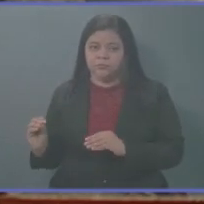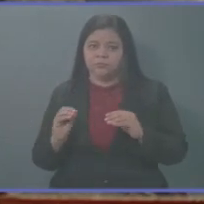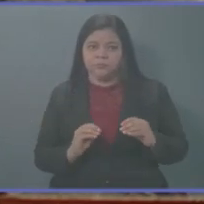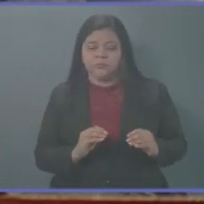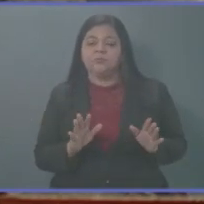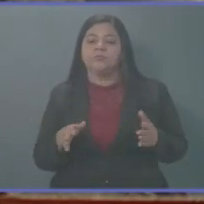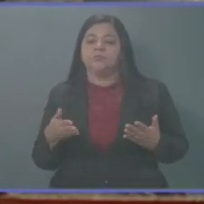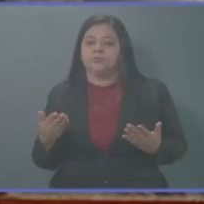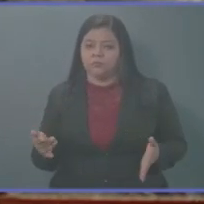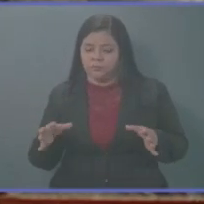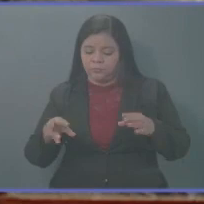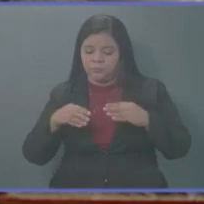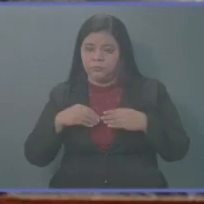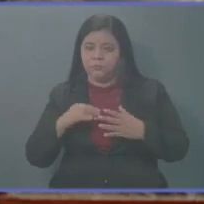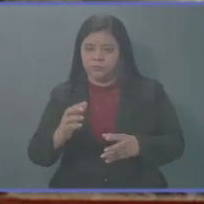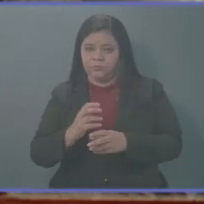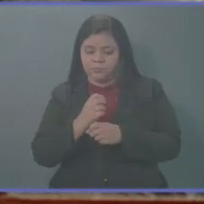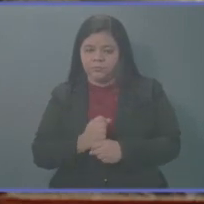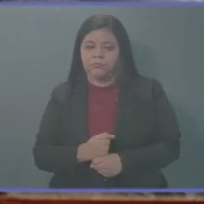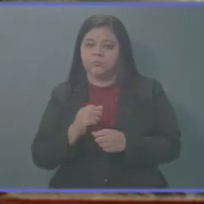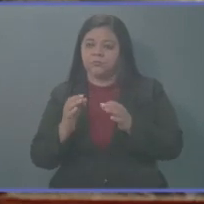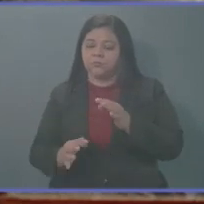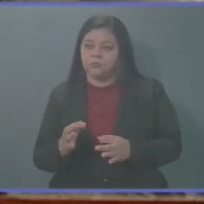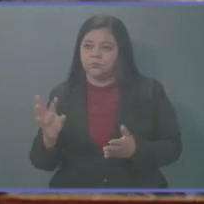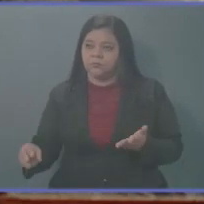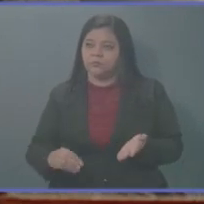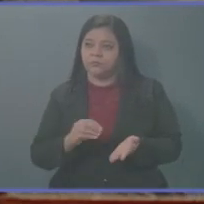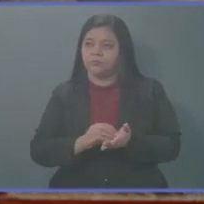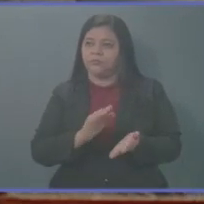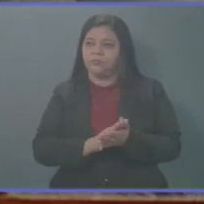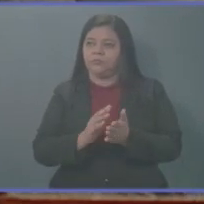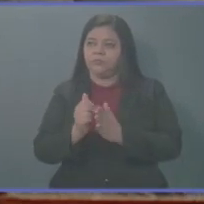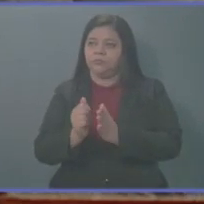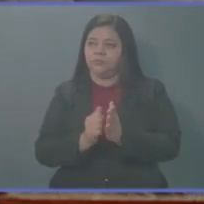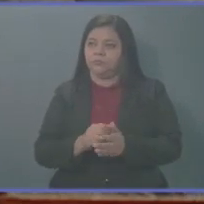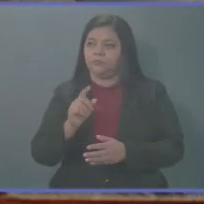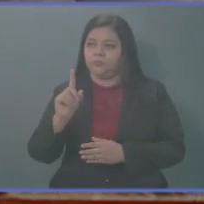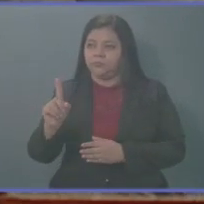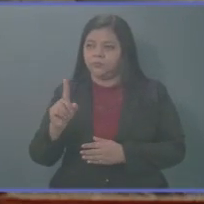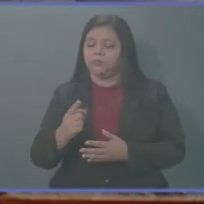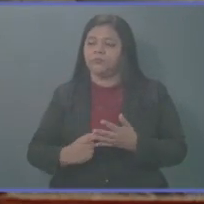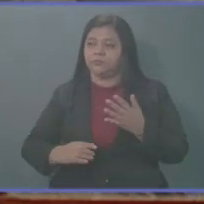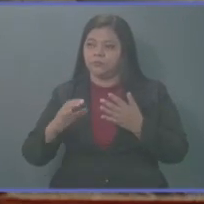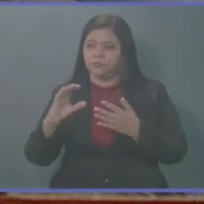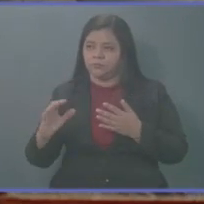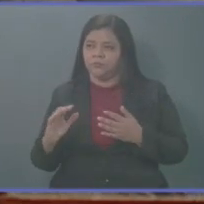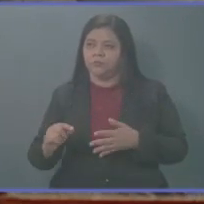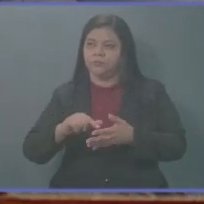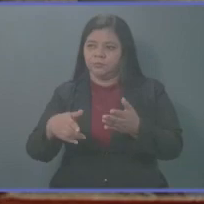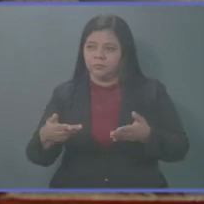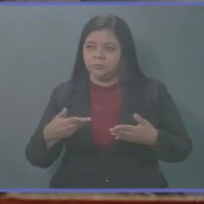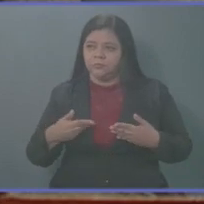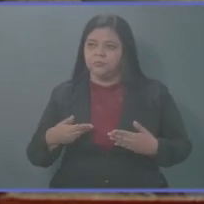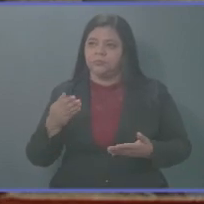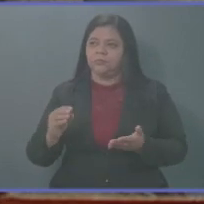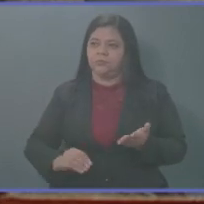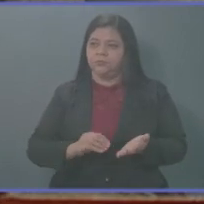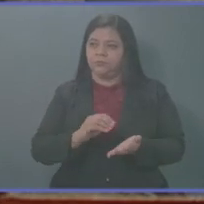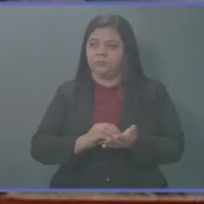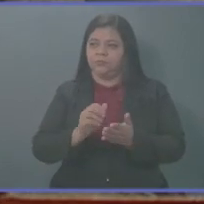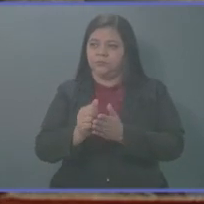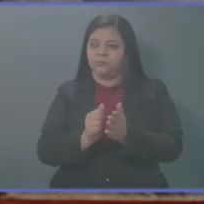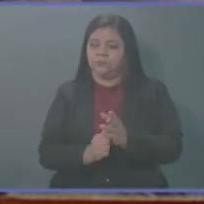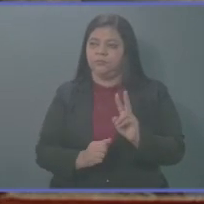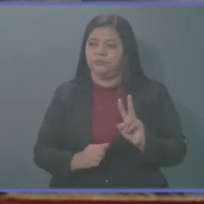ya que afectaría la seguridad jurídica que establece el artículo 1 de la Constitución y subsiguientes derechos que establece el artículo 2 de la